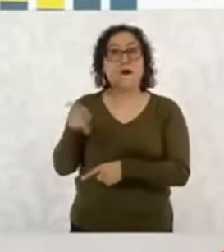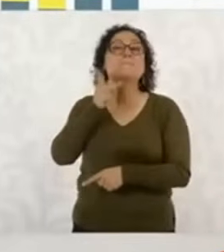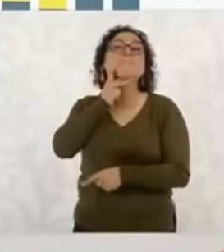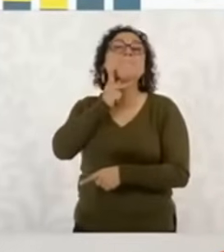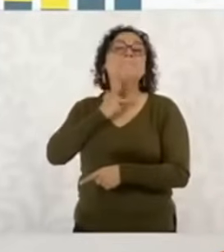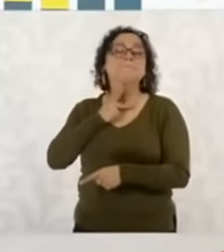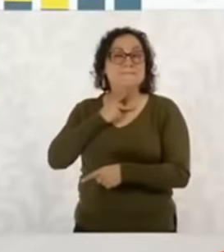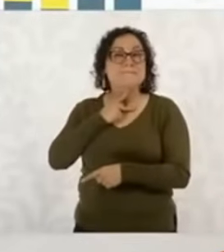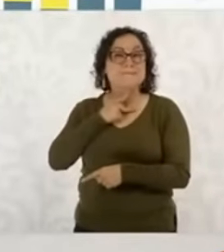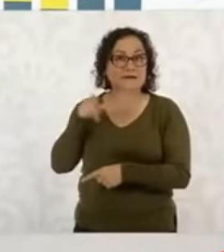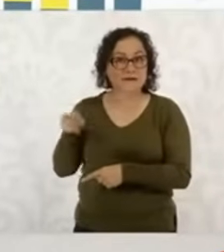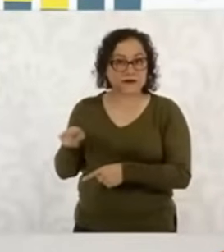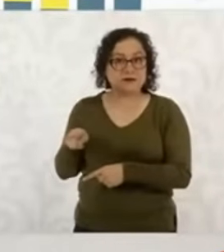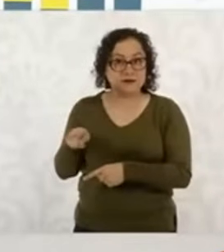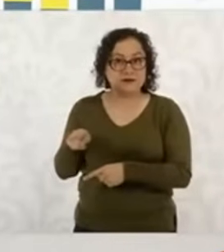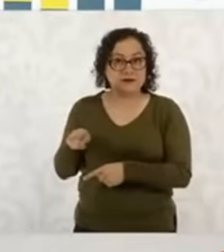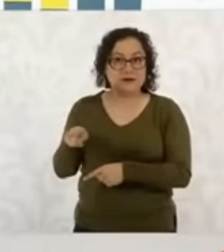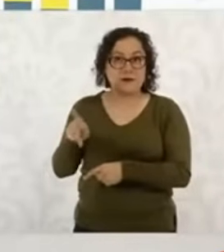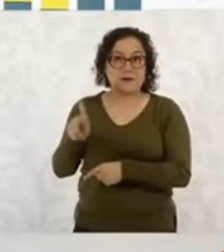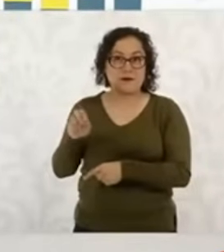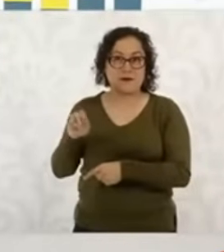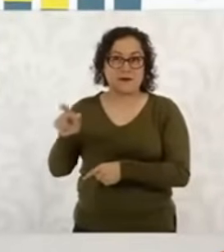producir